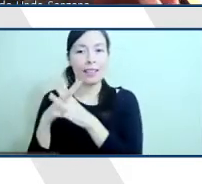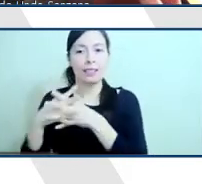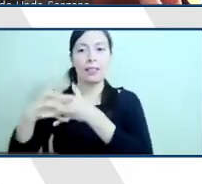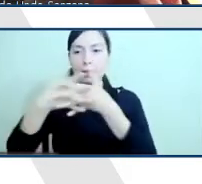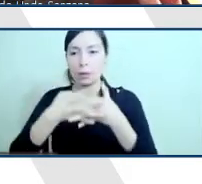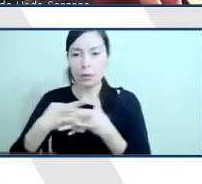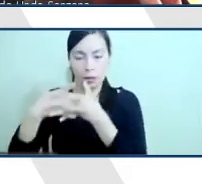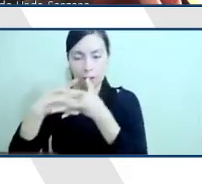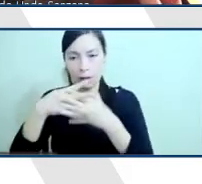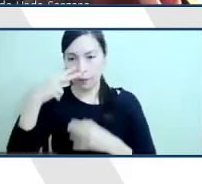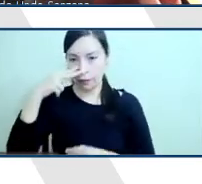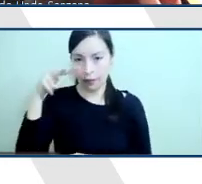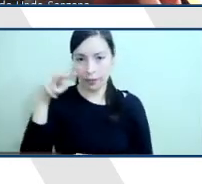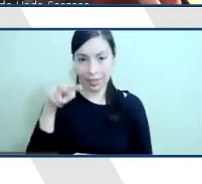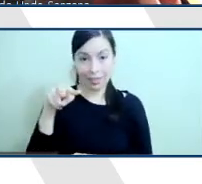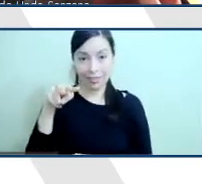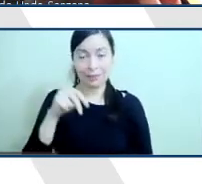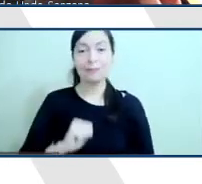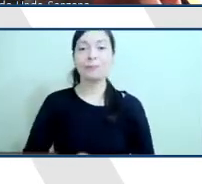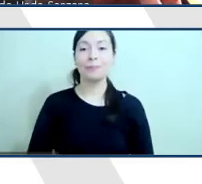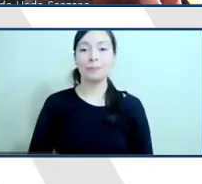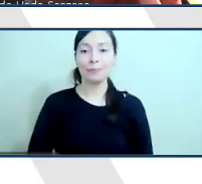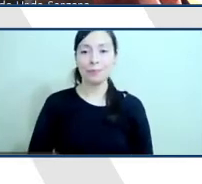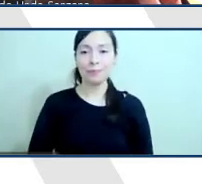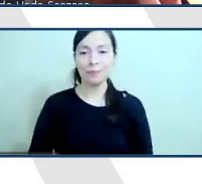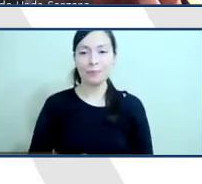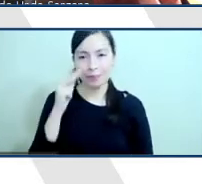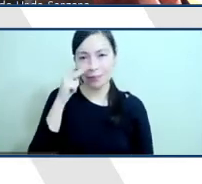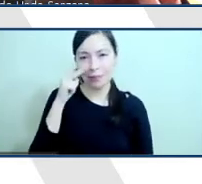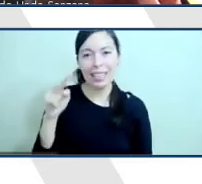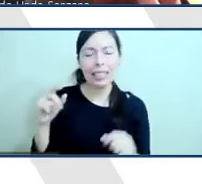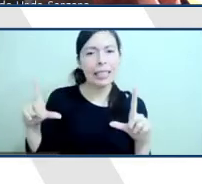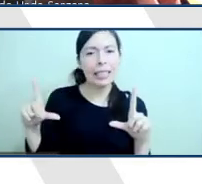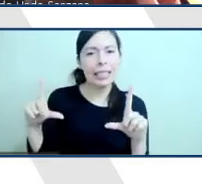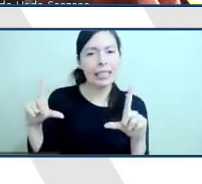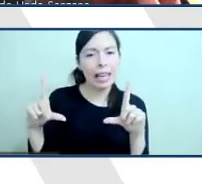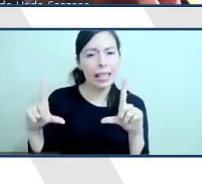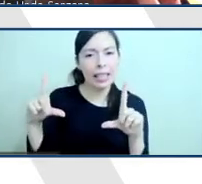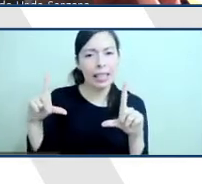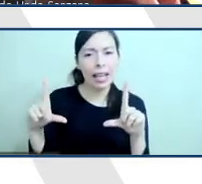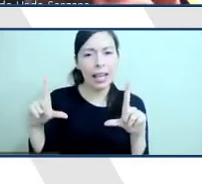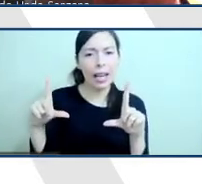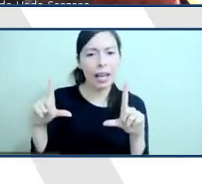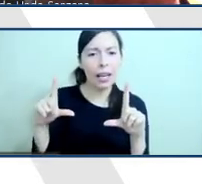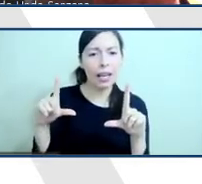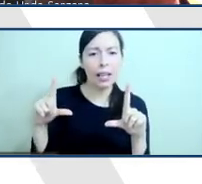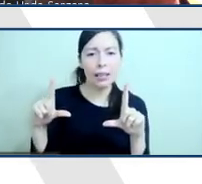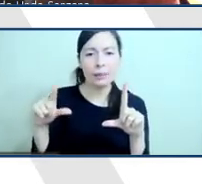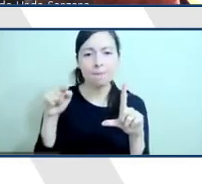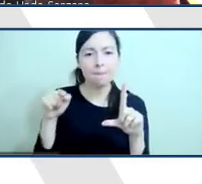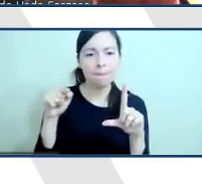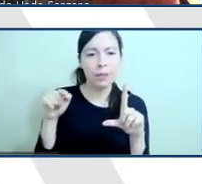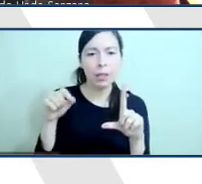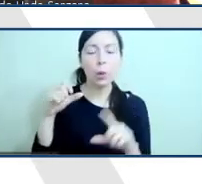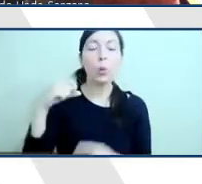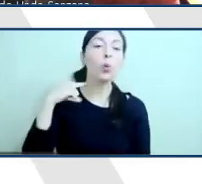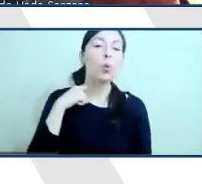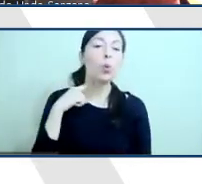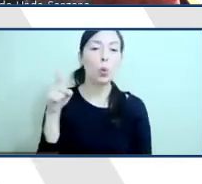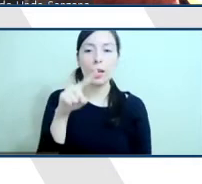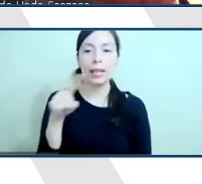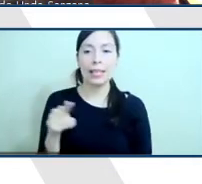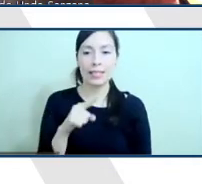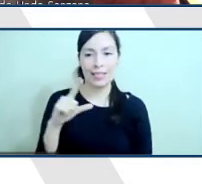ver gracias a lo que se llaman unas tarjetas QSL, que eran tarjetas de radioaficionados, en que cada vez que